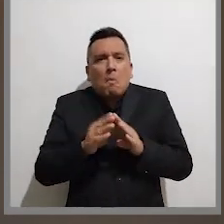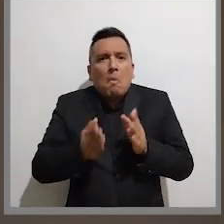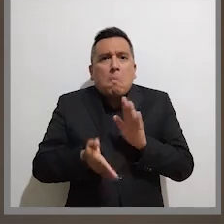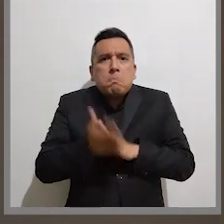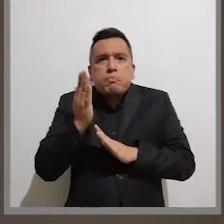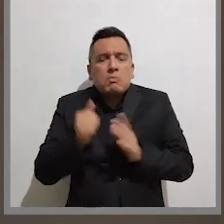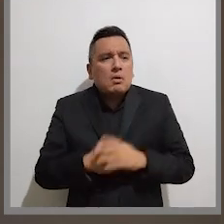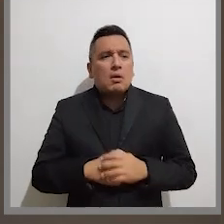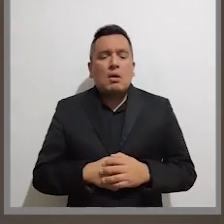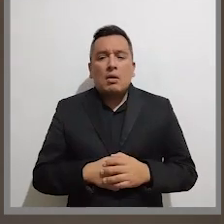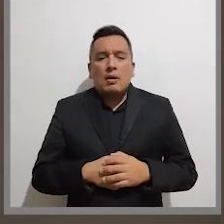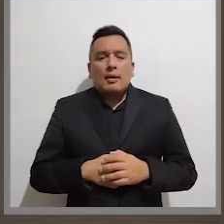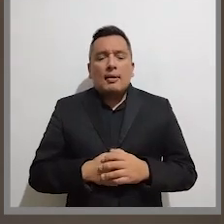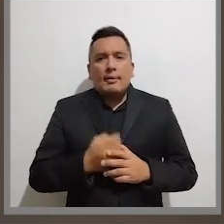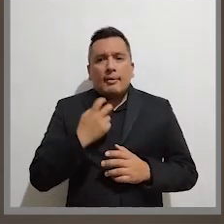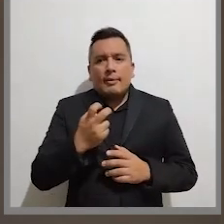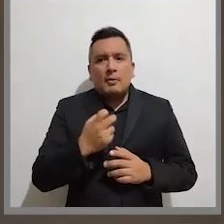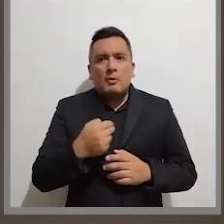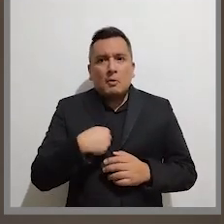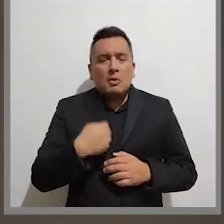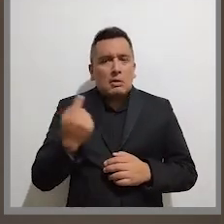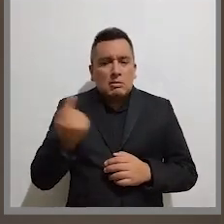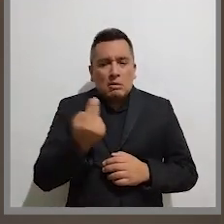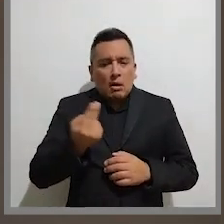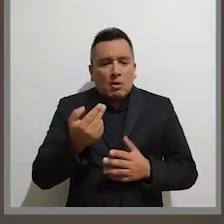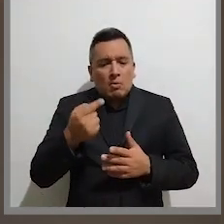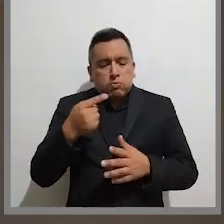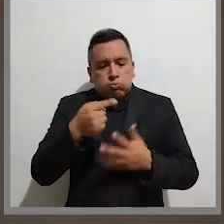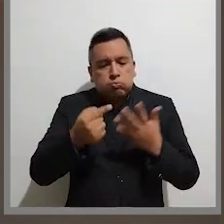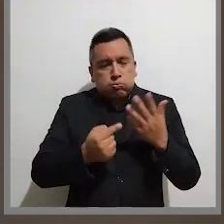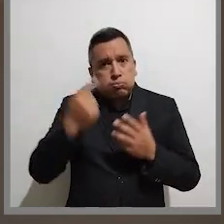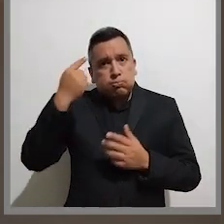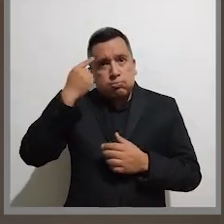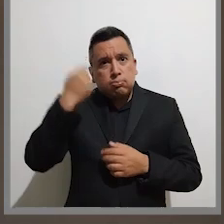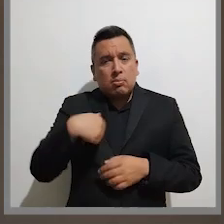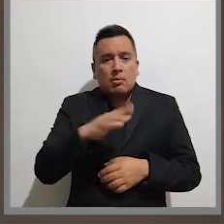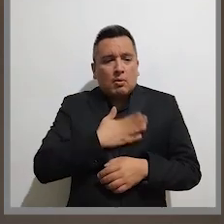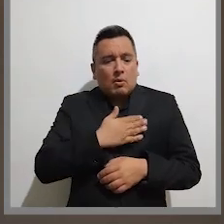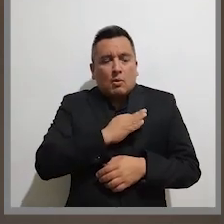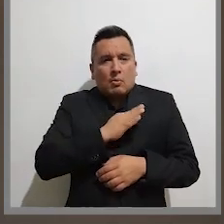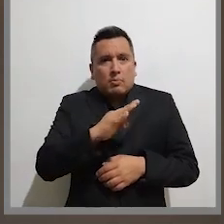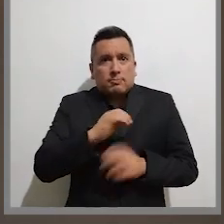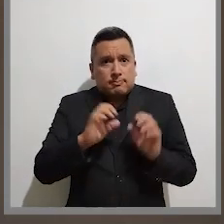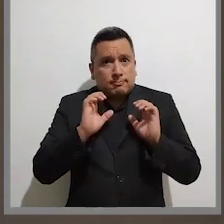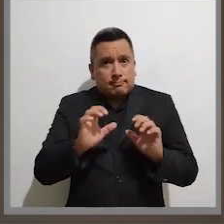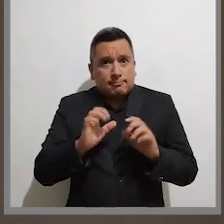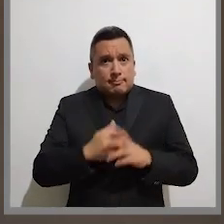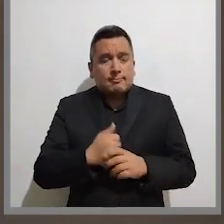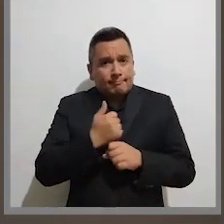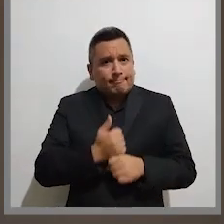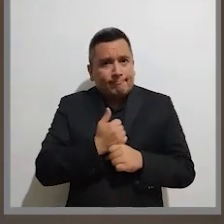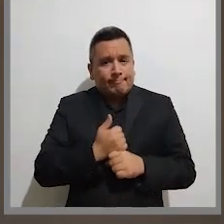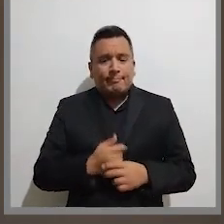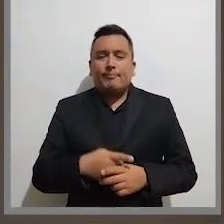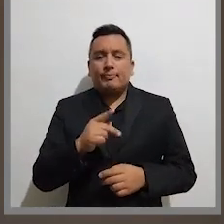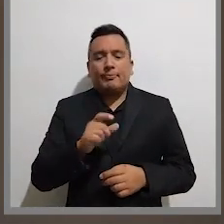hacer? ¿Cuál es el estatus de cosas que yo tengo que tener en cuenta para poder prevenir violencia,